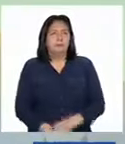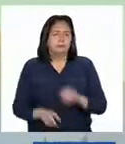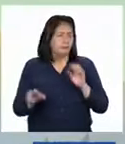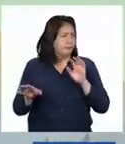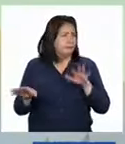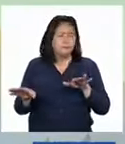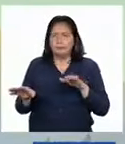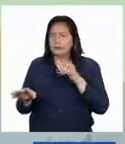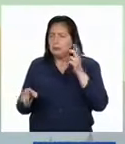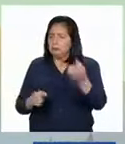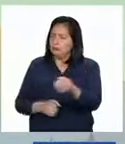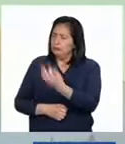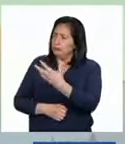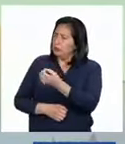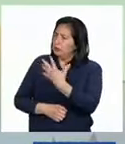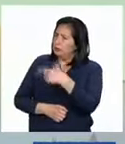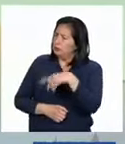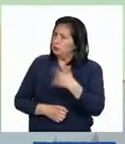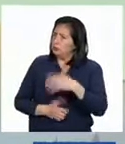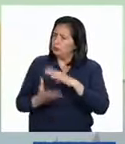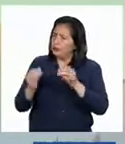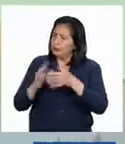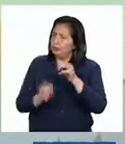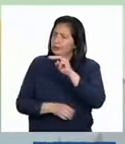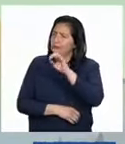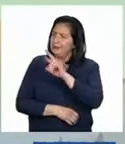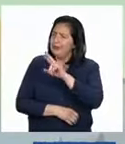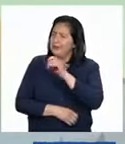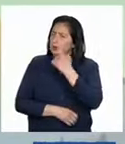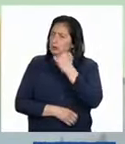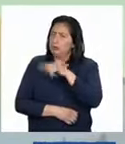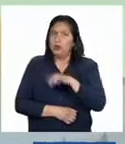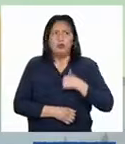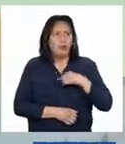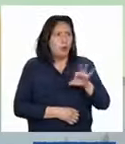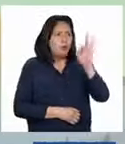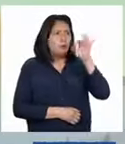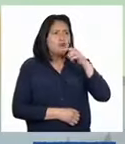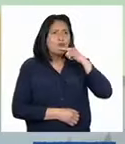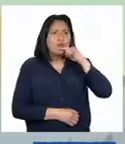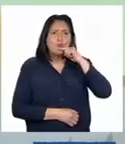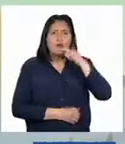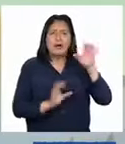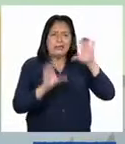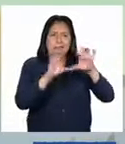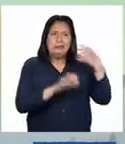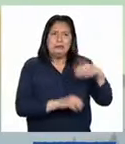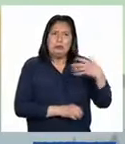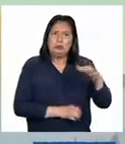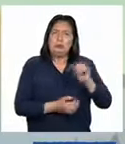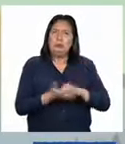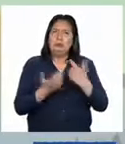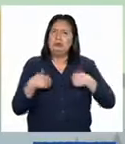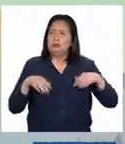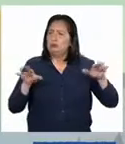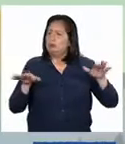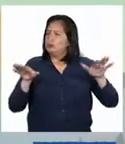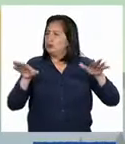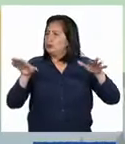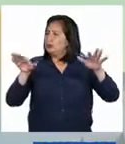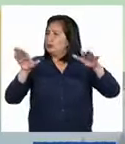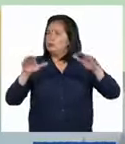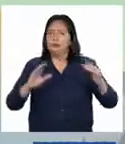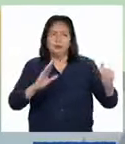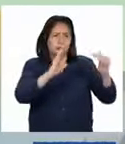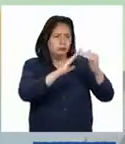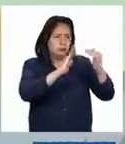Amiga, ahora que me has comentado sobre la historia de Marino, he recordado a una científica que observé un día mientras volaba sobre un